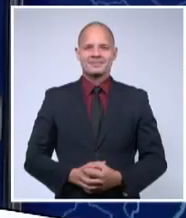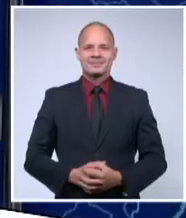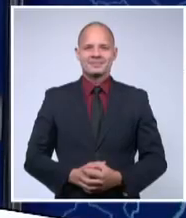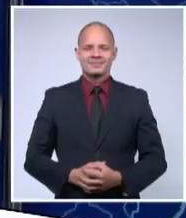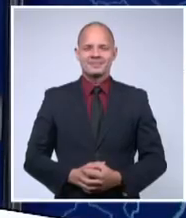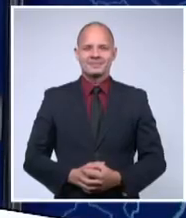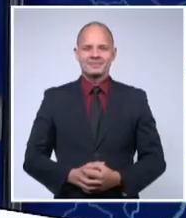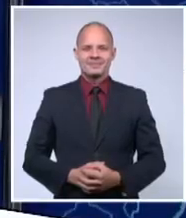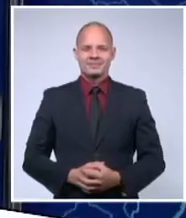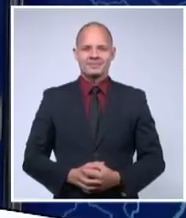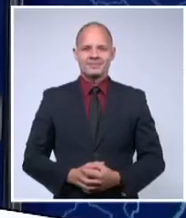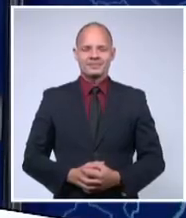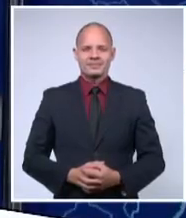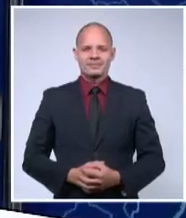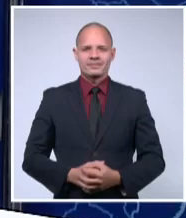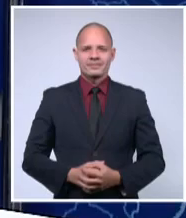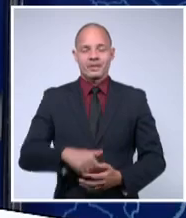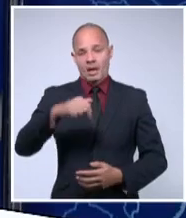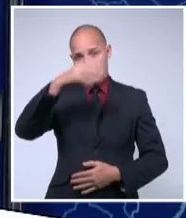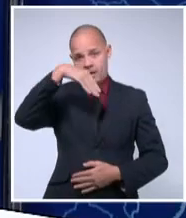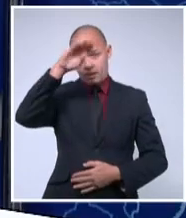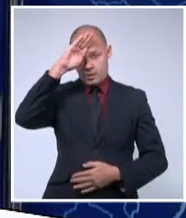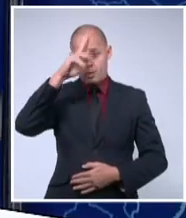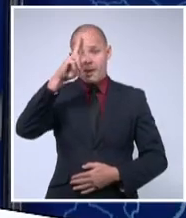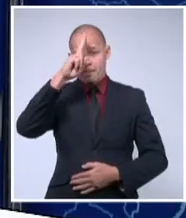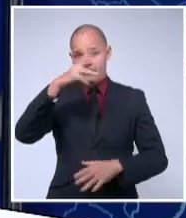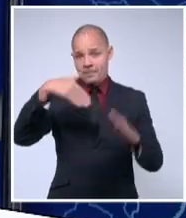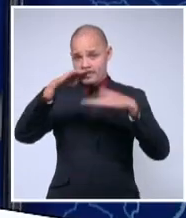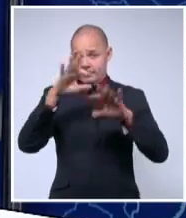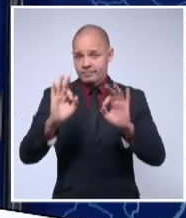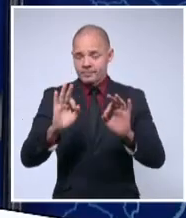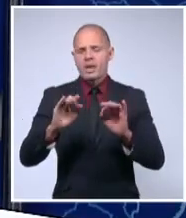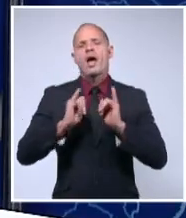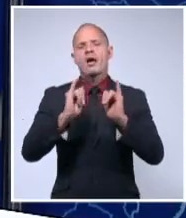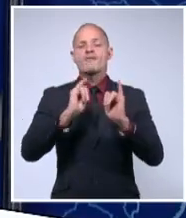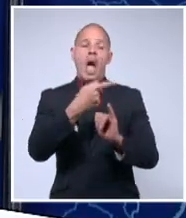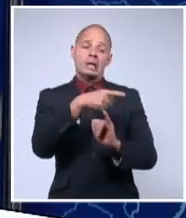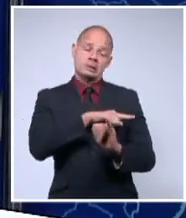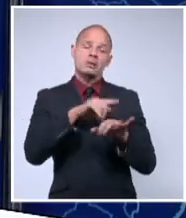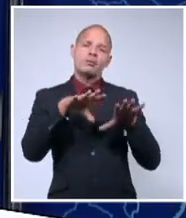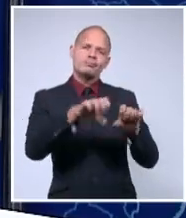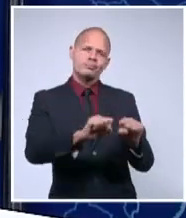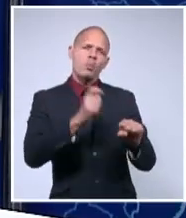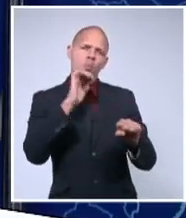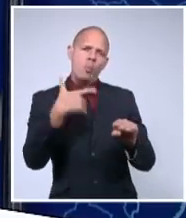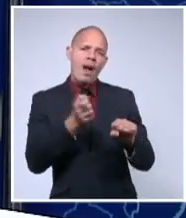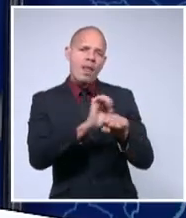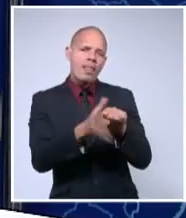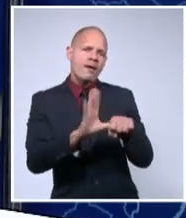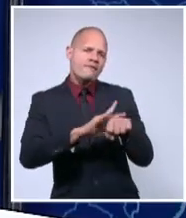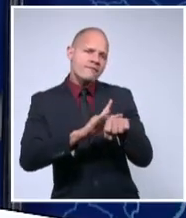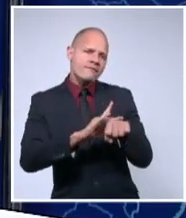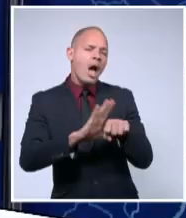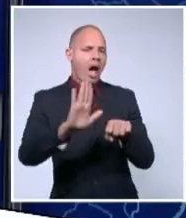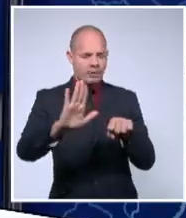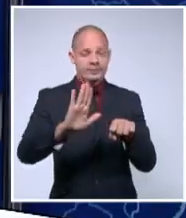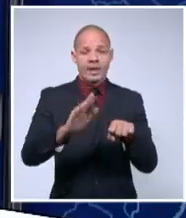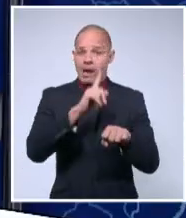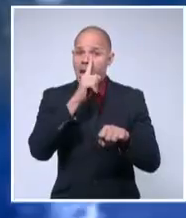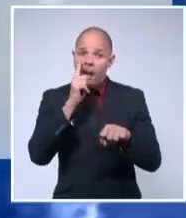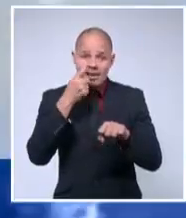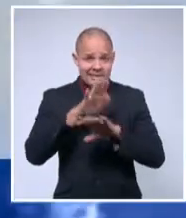El Ministerio de Salud Pública informa que al cierre de este 12 de diciembre se estudiaron 11.770 muestras para